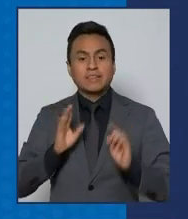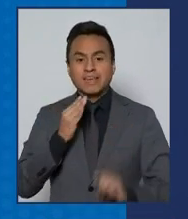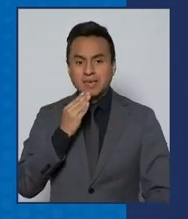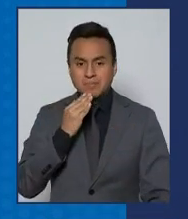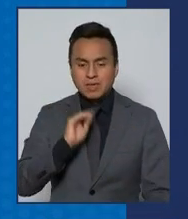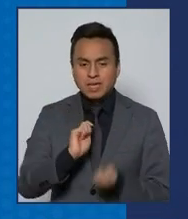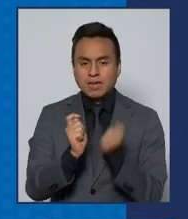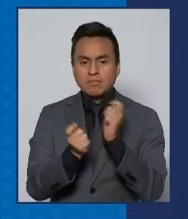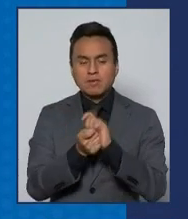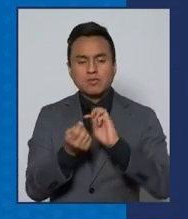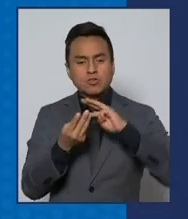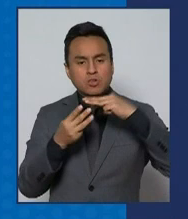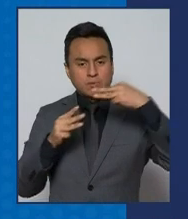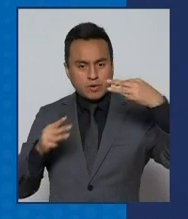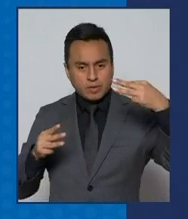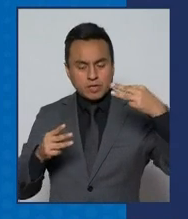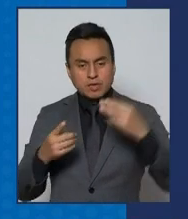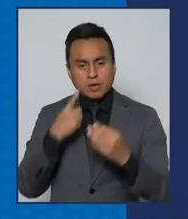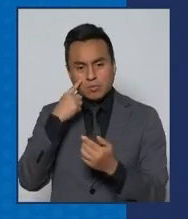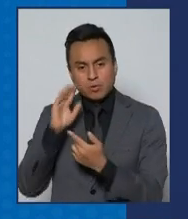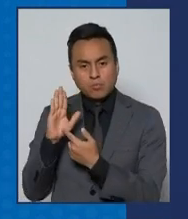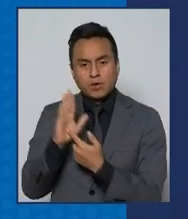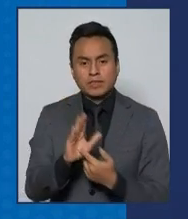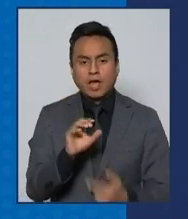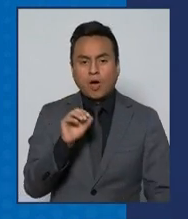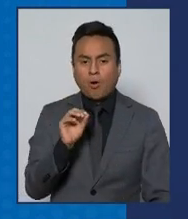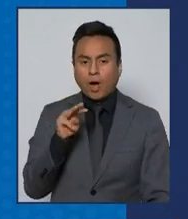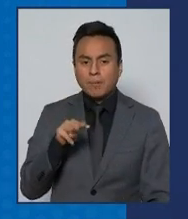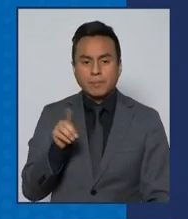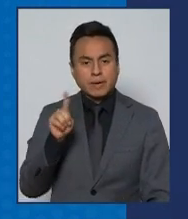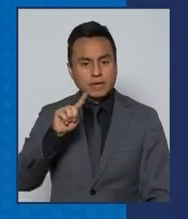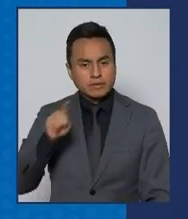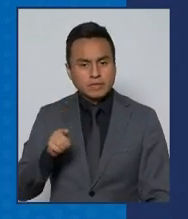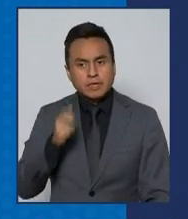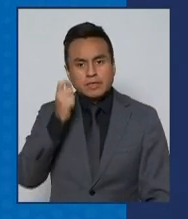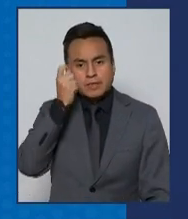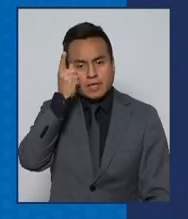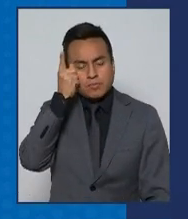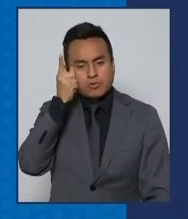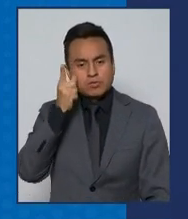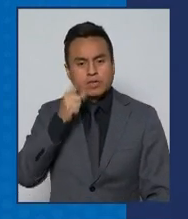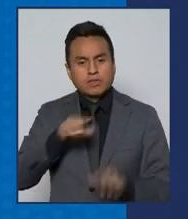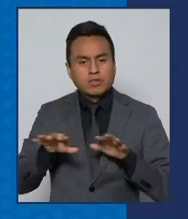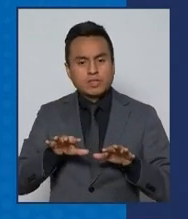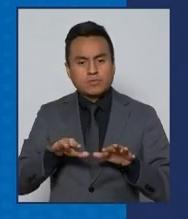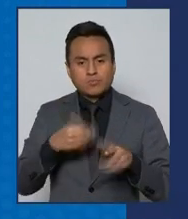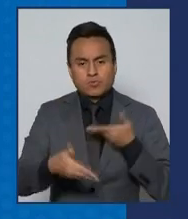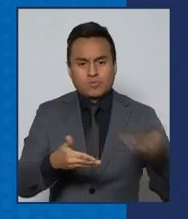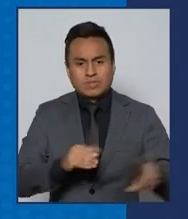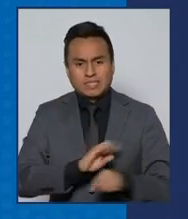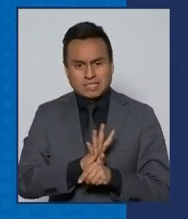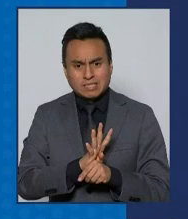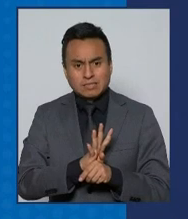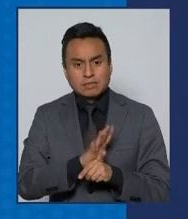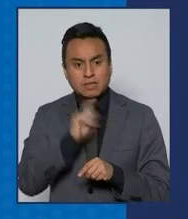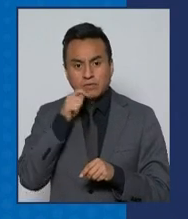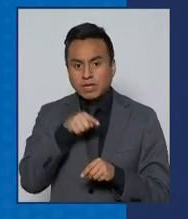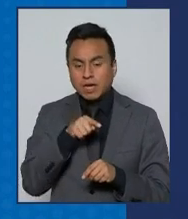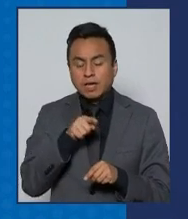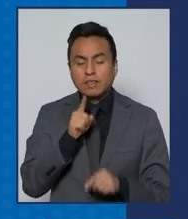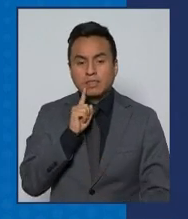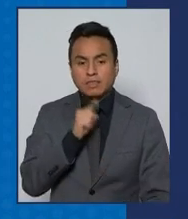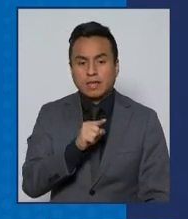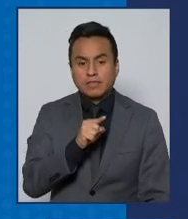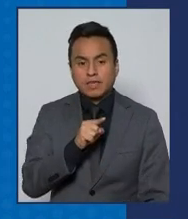cambiamos metodológicamente de acuerdo a las propuestas de la OMS, lo que entendemos como casos activos o contagiantes, que son aquellos que